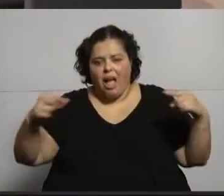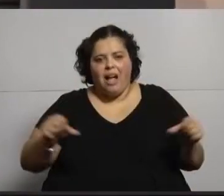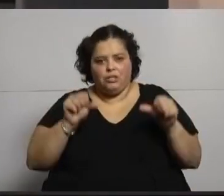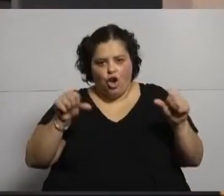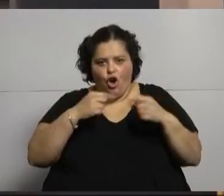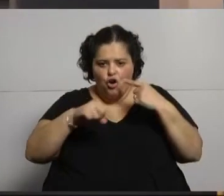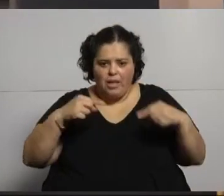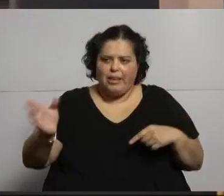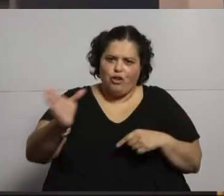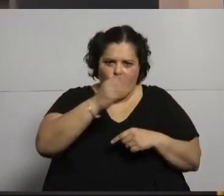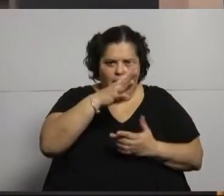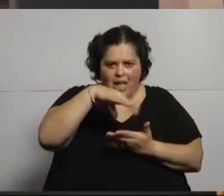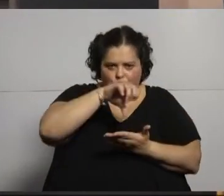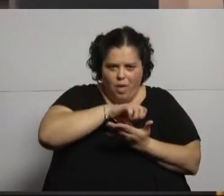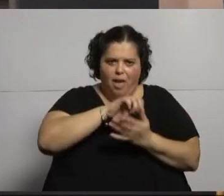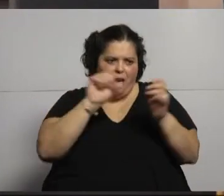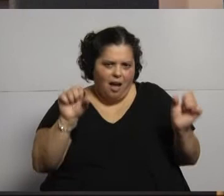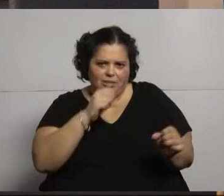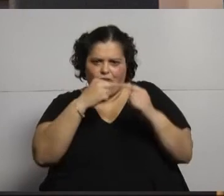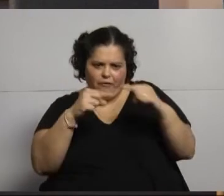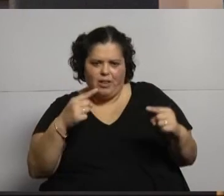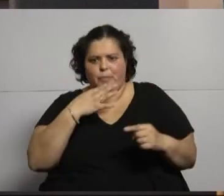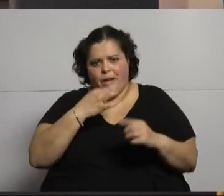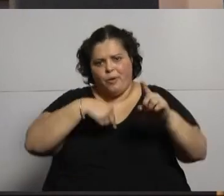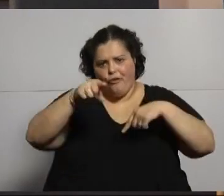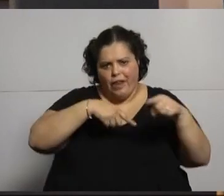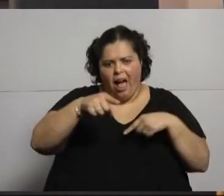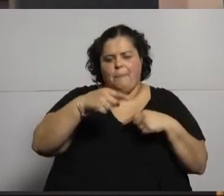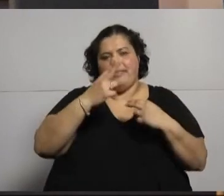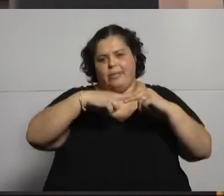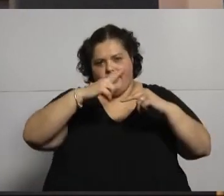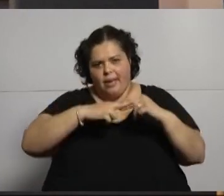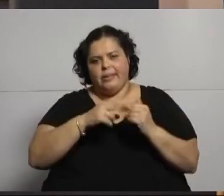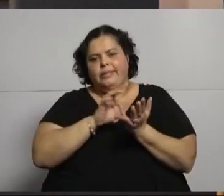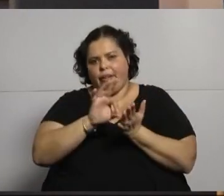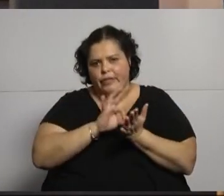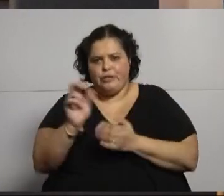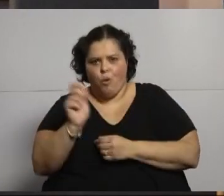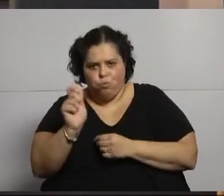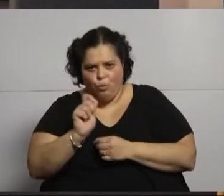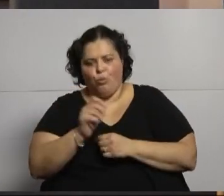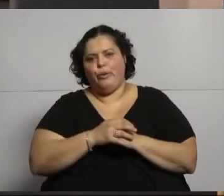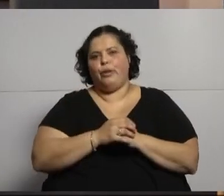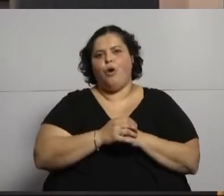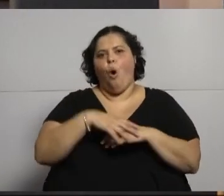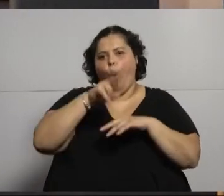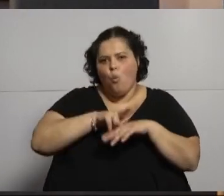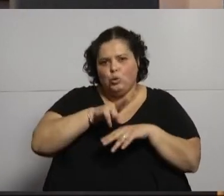ciudades, variando en sus conceptos, poner los trámites en línea, servicios públicos, usos de las TIC, y este enfoque